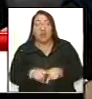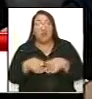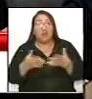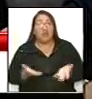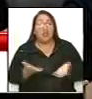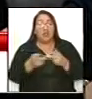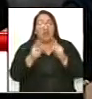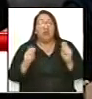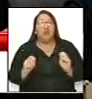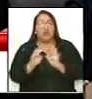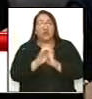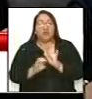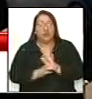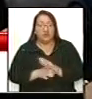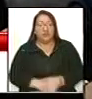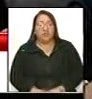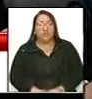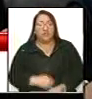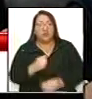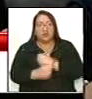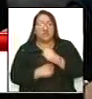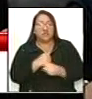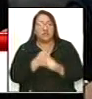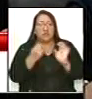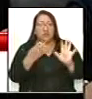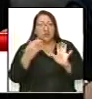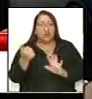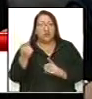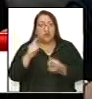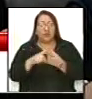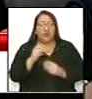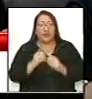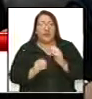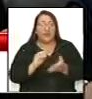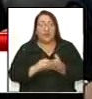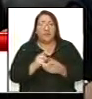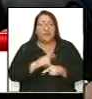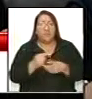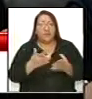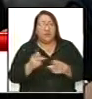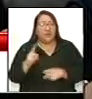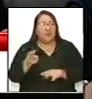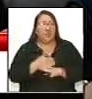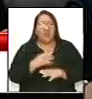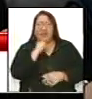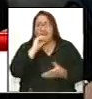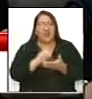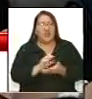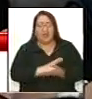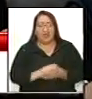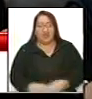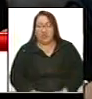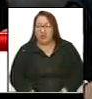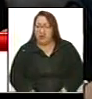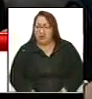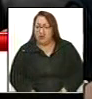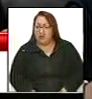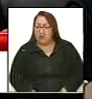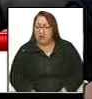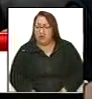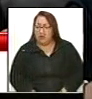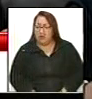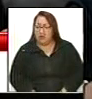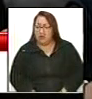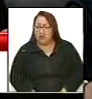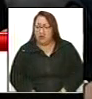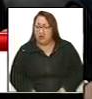el Tribunal Constitucional, desde el año 96 a esta fecha, pues ha desarrollado una serie de cosas que en esa época no habíamos considerado. Por ejemplo, las sanciones